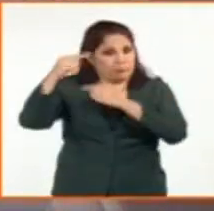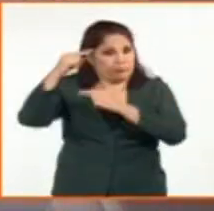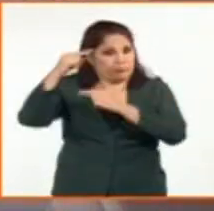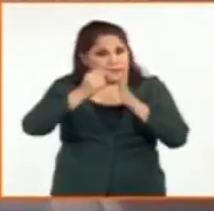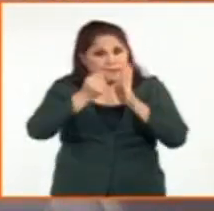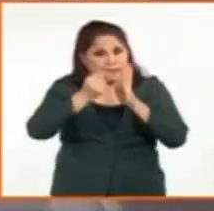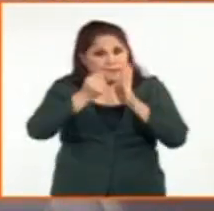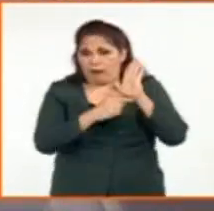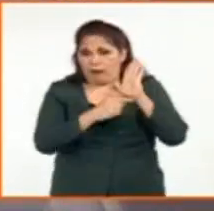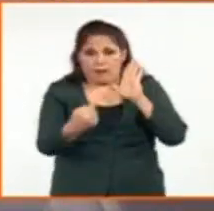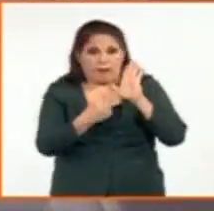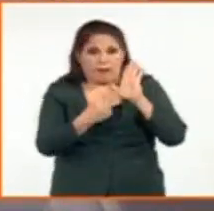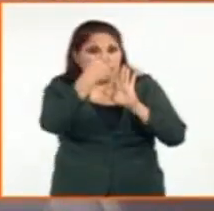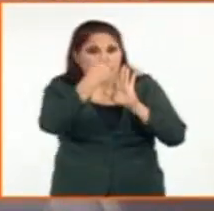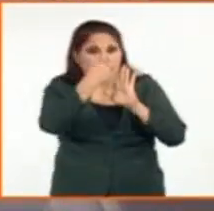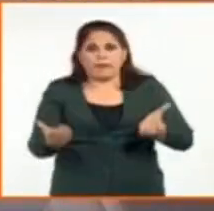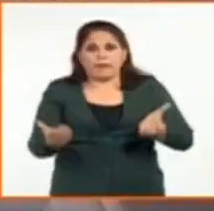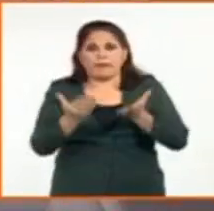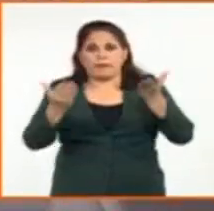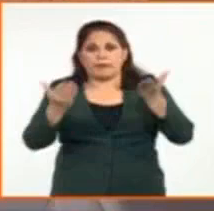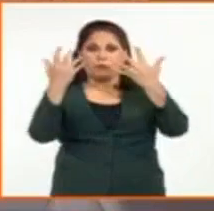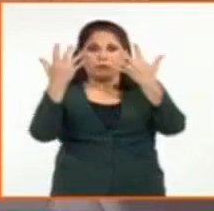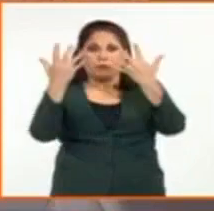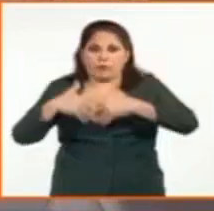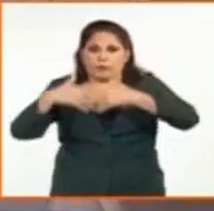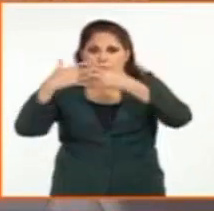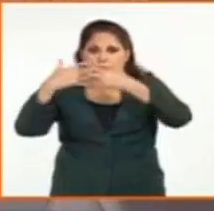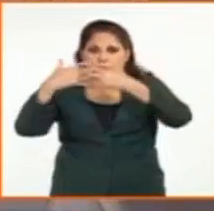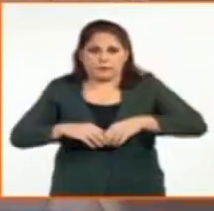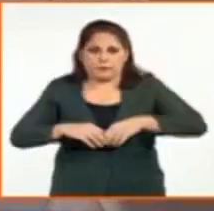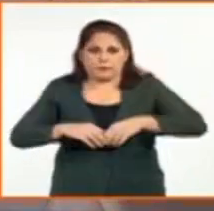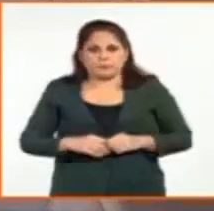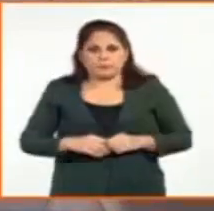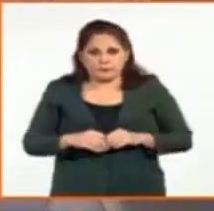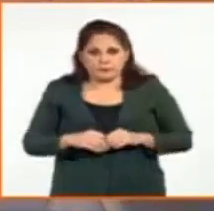proceso de desarrollo industrial que pretendemos conducir de alguna manera.